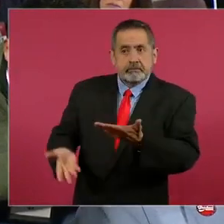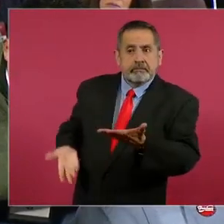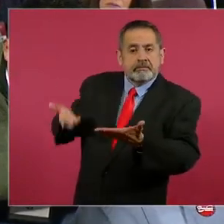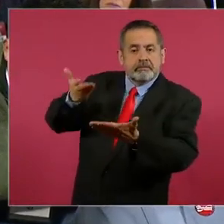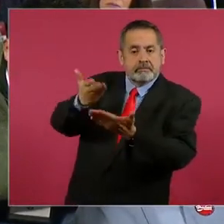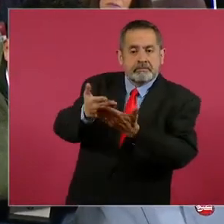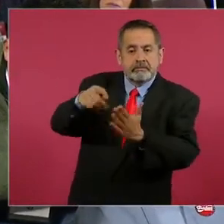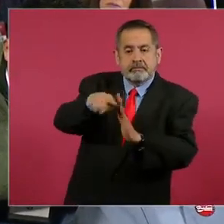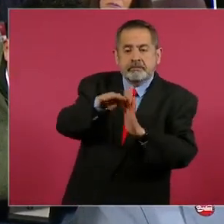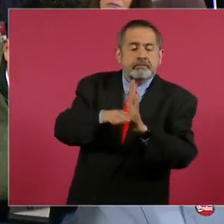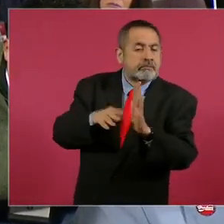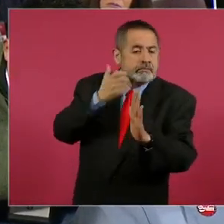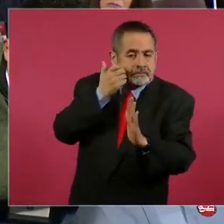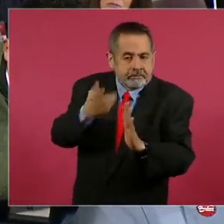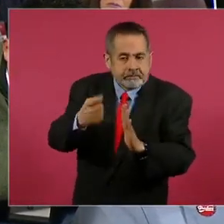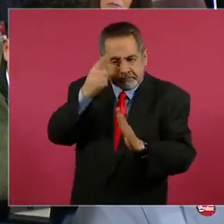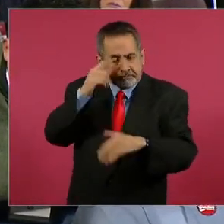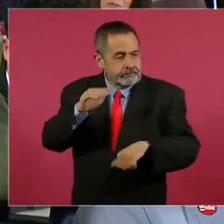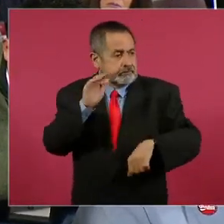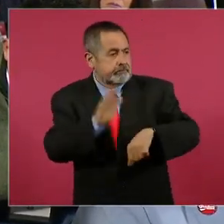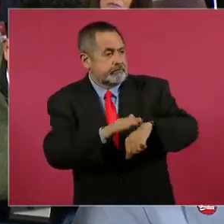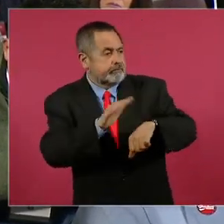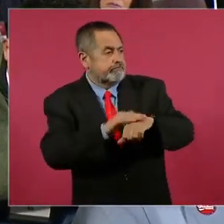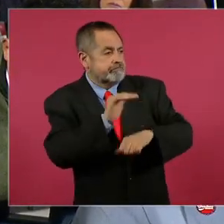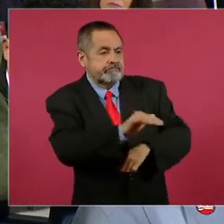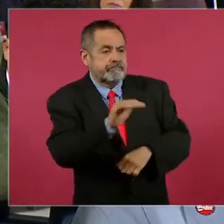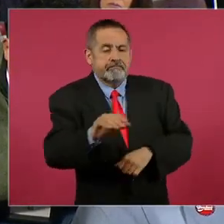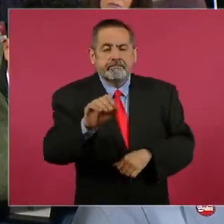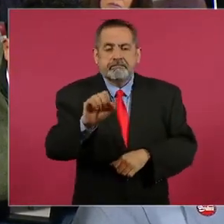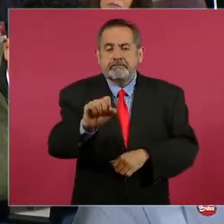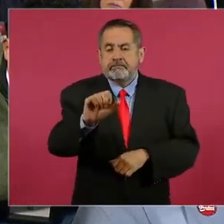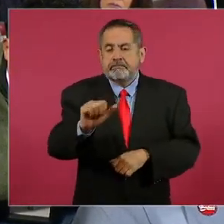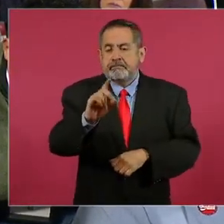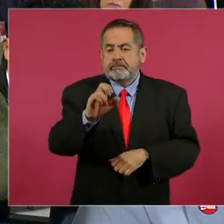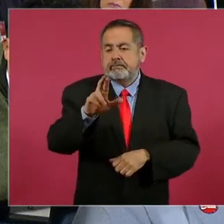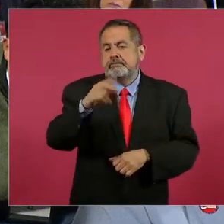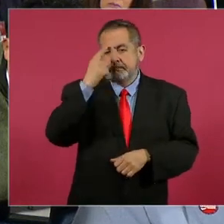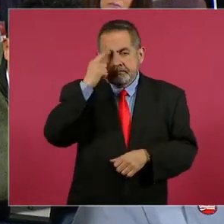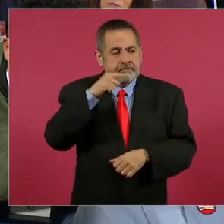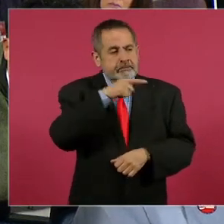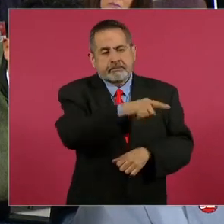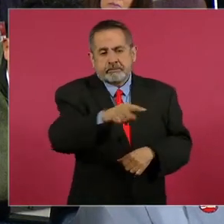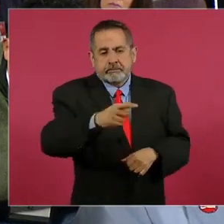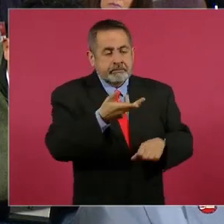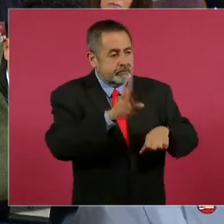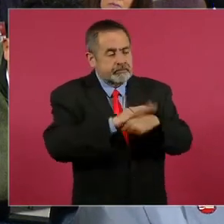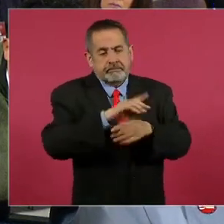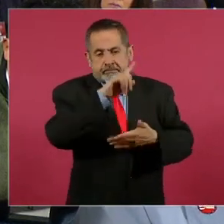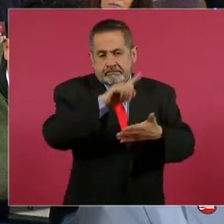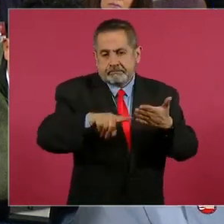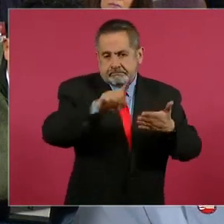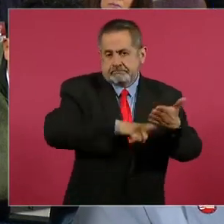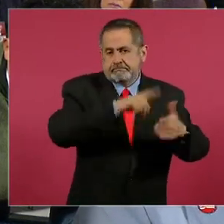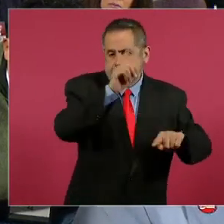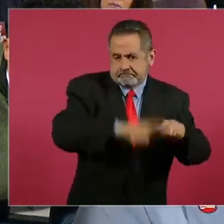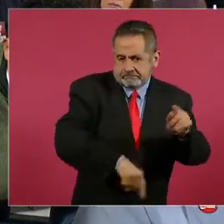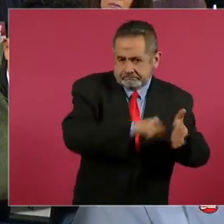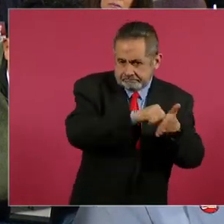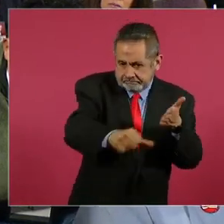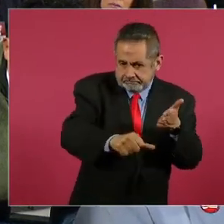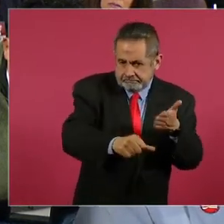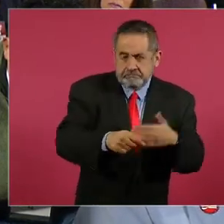acuerdo en el que se exhorta a la SADER para que proceda a la cancelación de dicho permiso. Sin